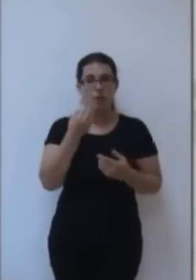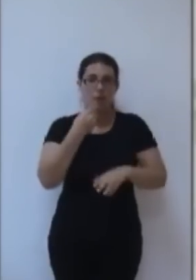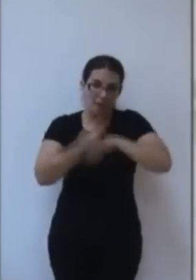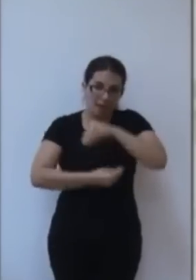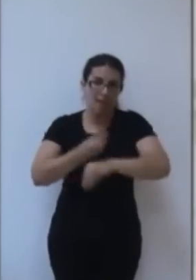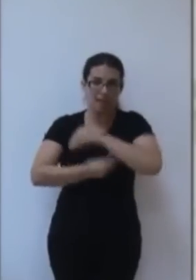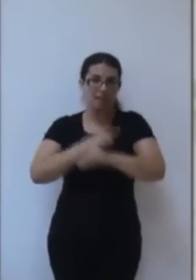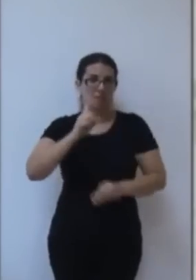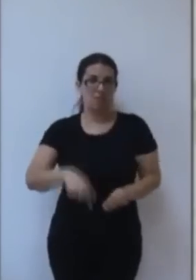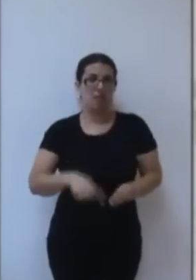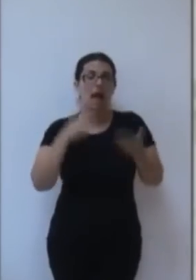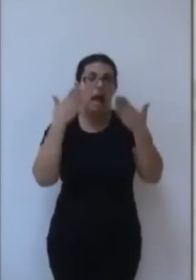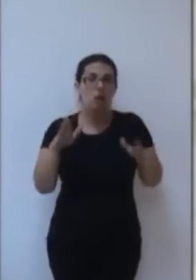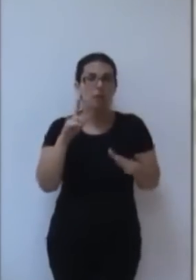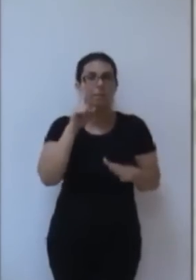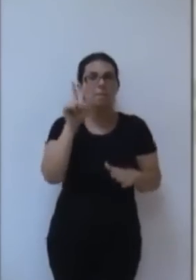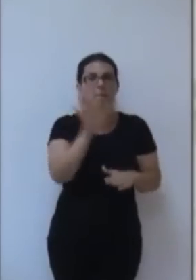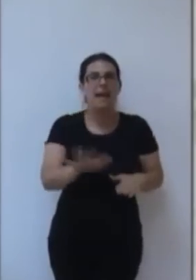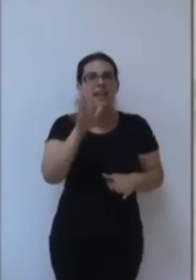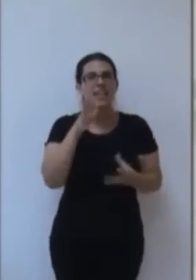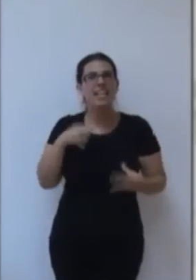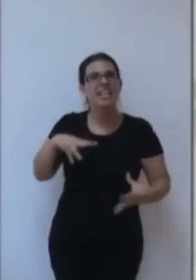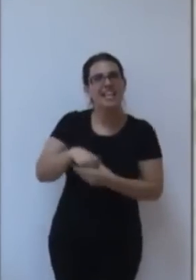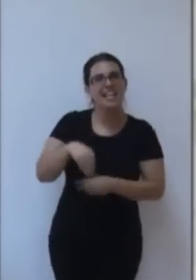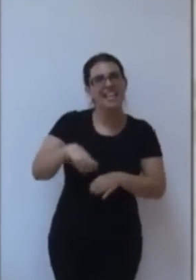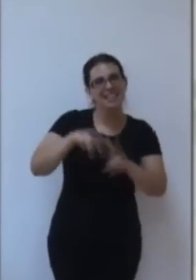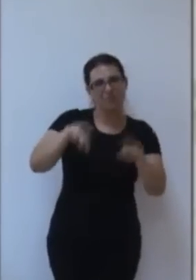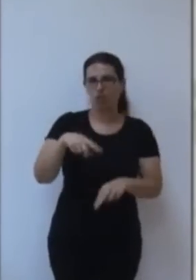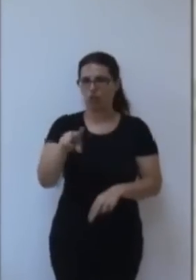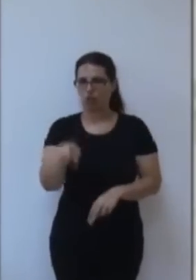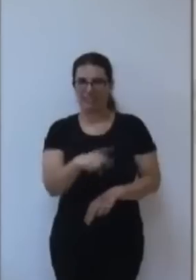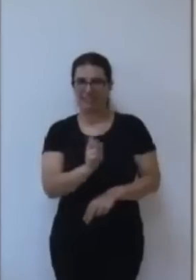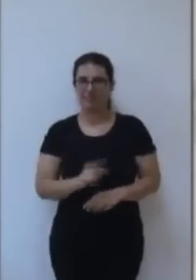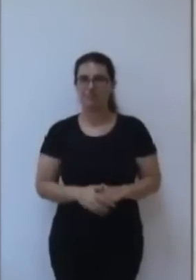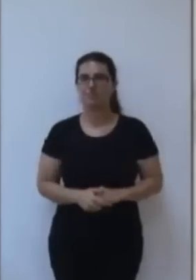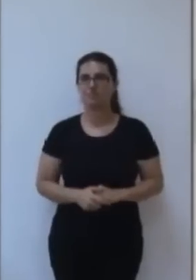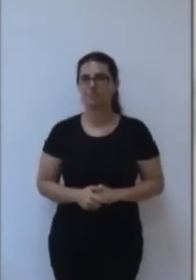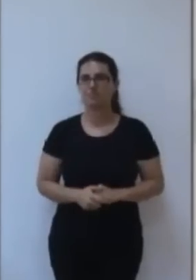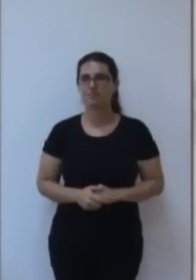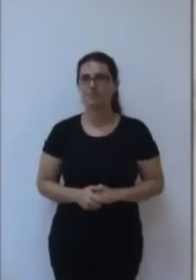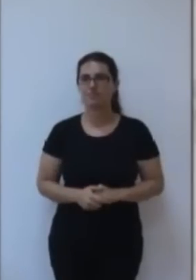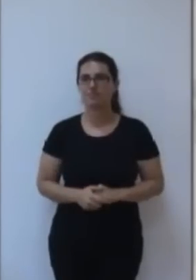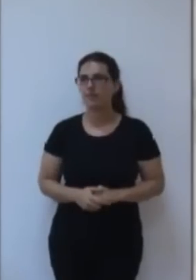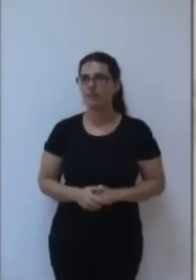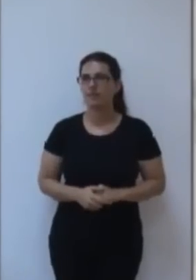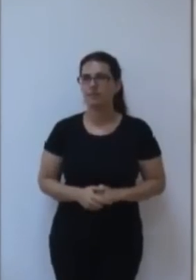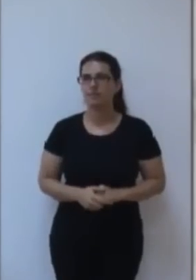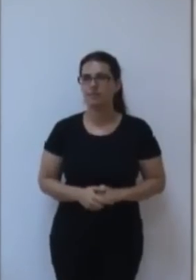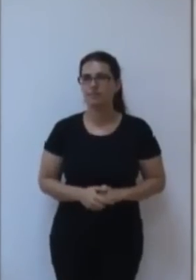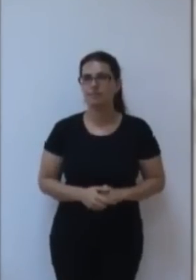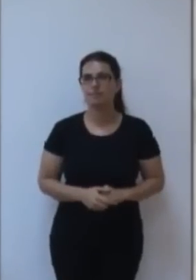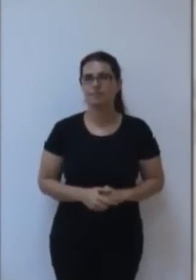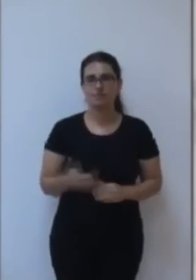llevar a cabo también, aunque a priori no sean tan inclusivas como... No, son soluciones quizás, en vez de